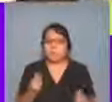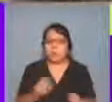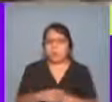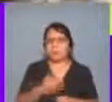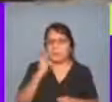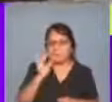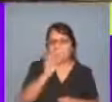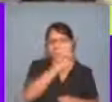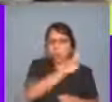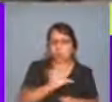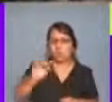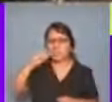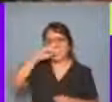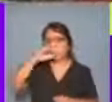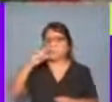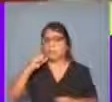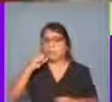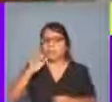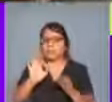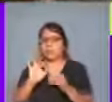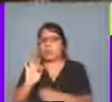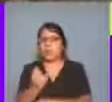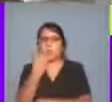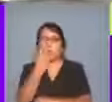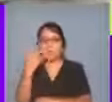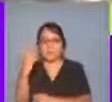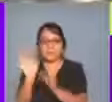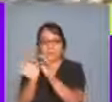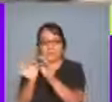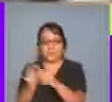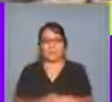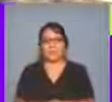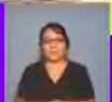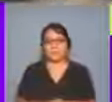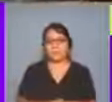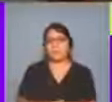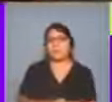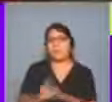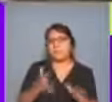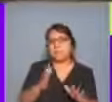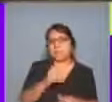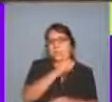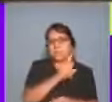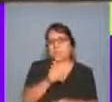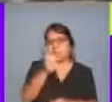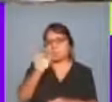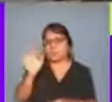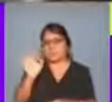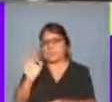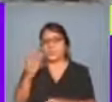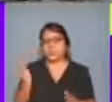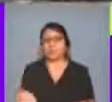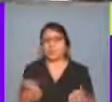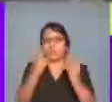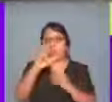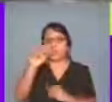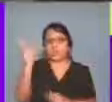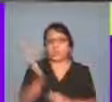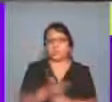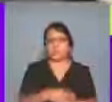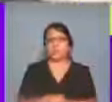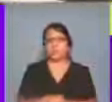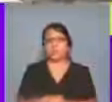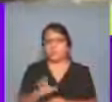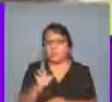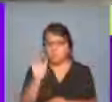es 207 pesos con 45 centavos recordemos que estaba alrededor de 160 pesos vamos a preguntar a ver ya que